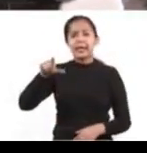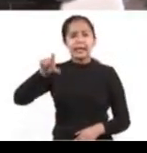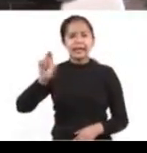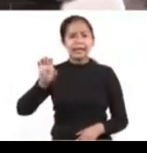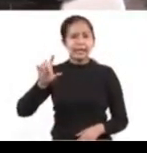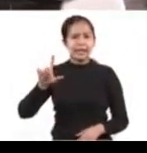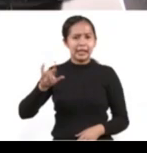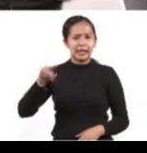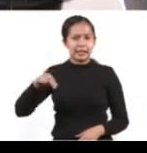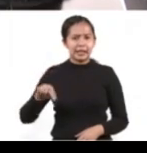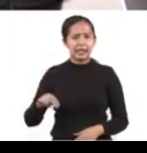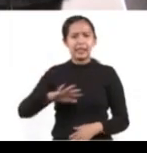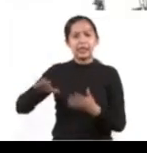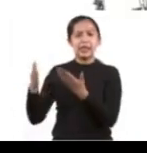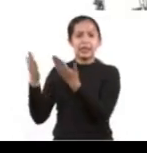Jackie